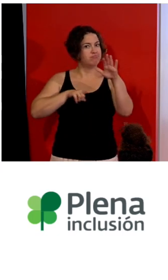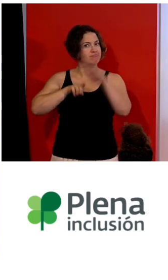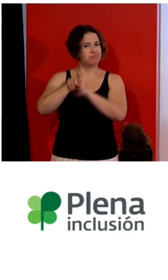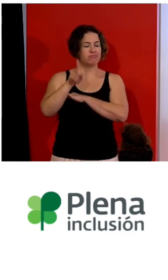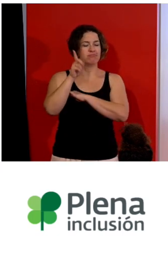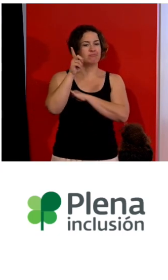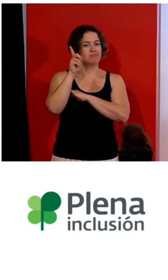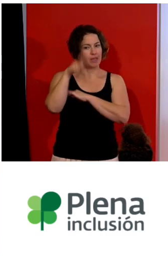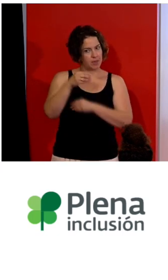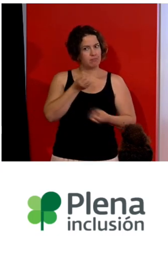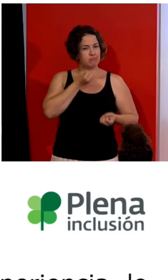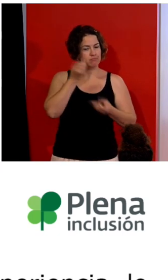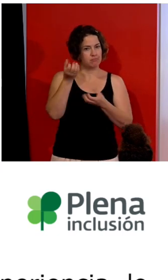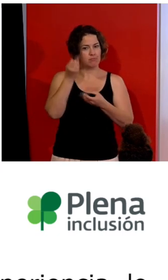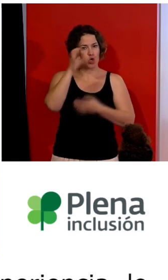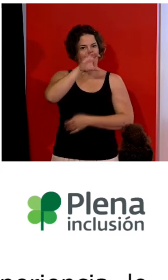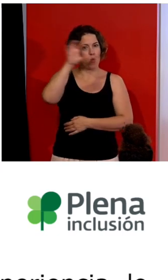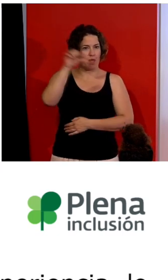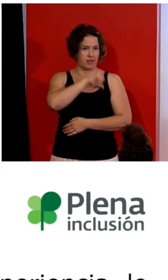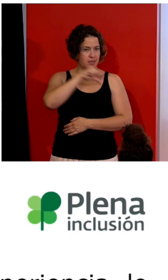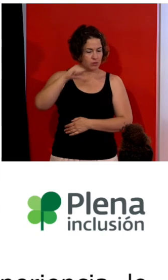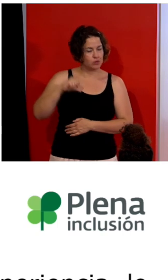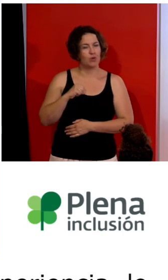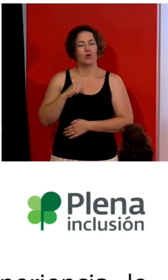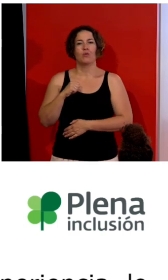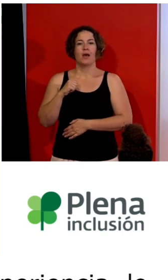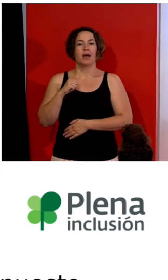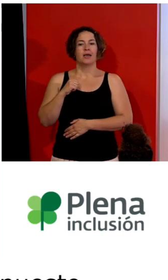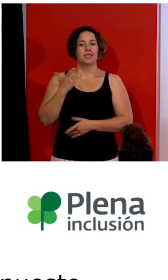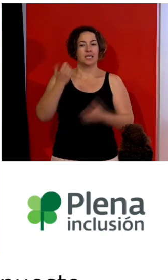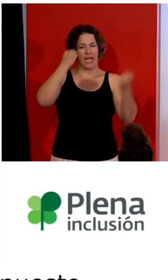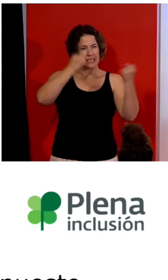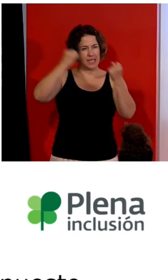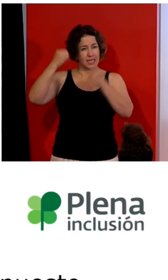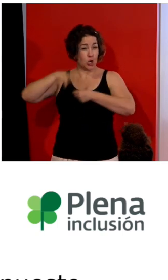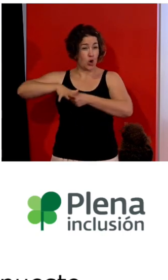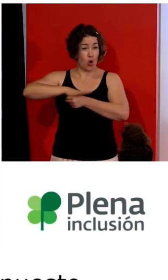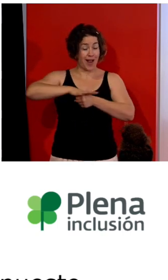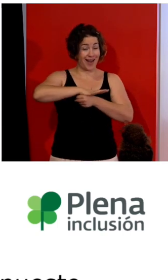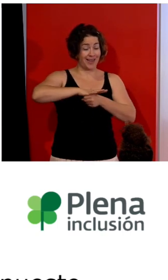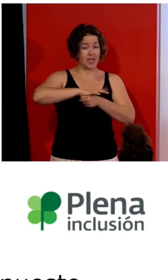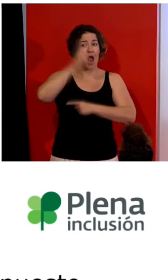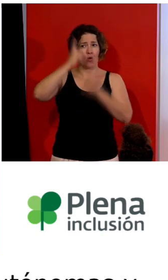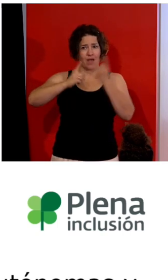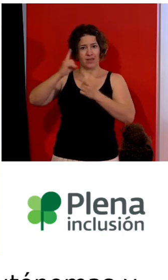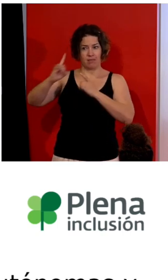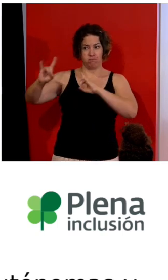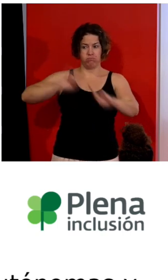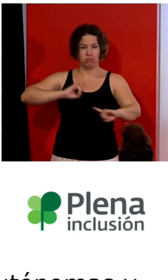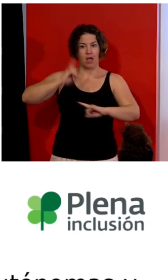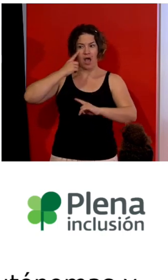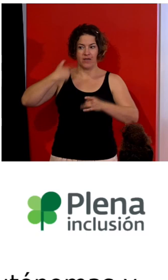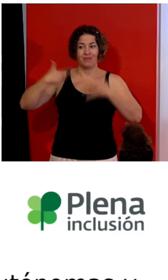puesto también en conocimiento de comunidades autónomas y de entidades locales que en muchos casos nos han llamado para que